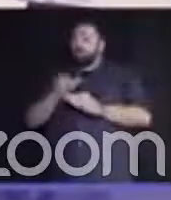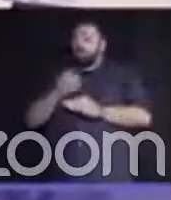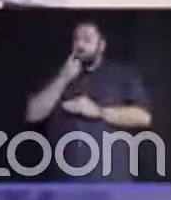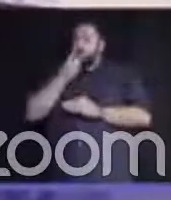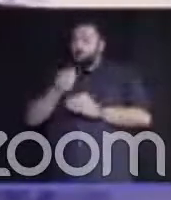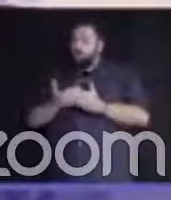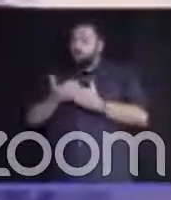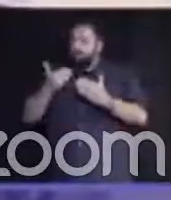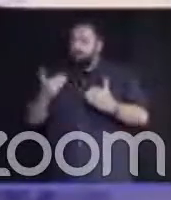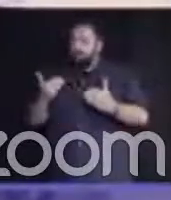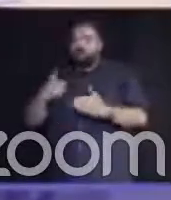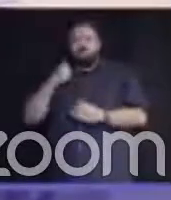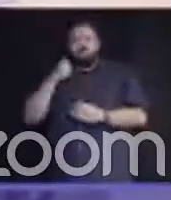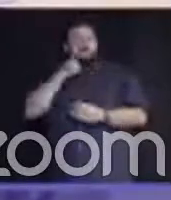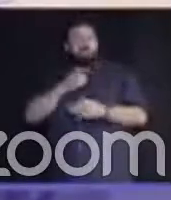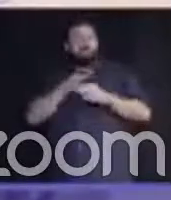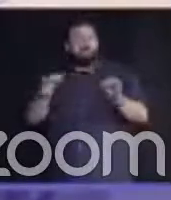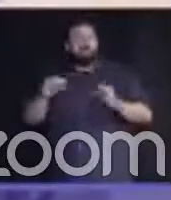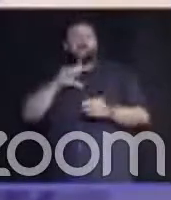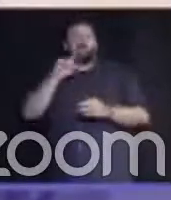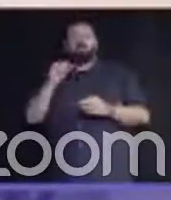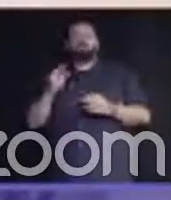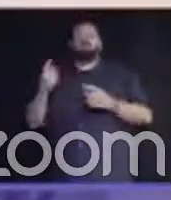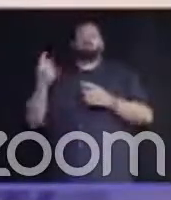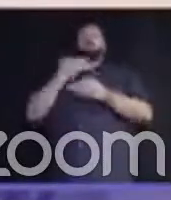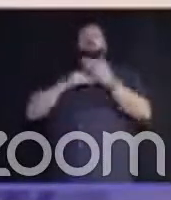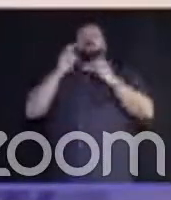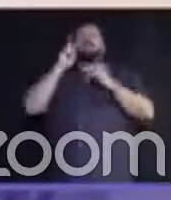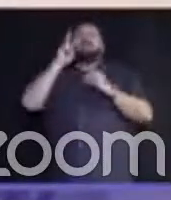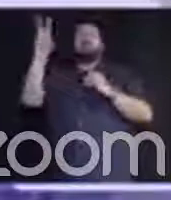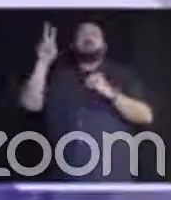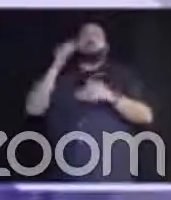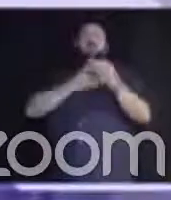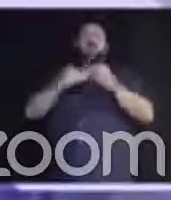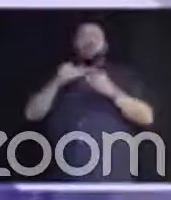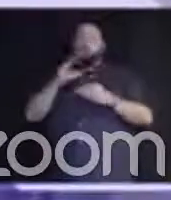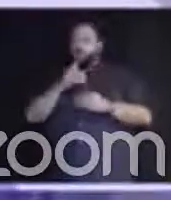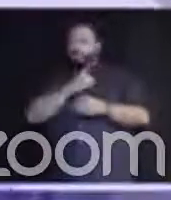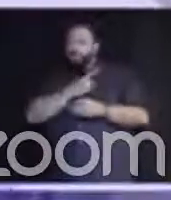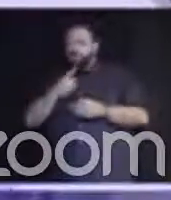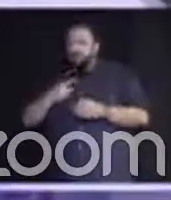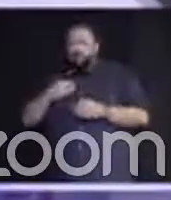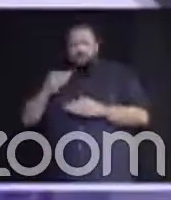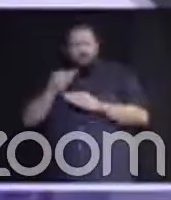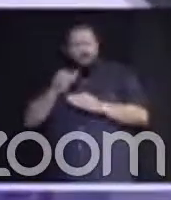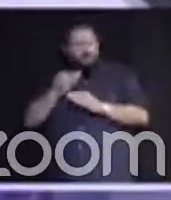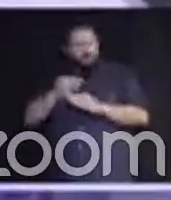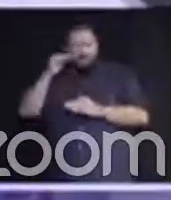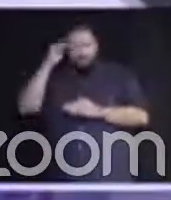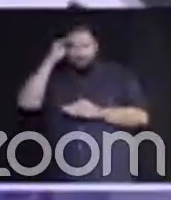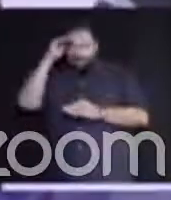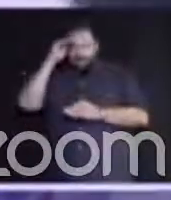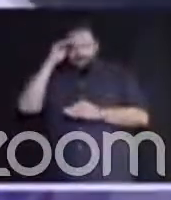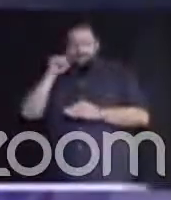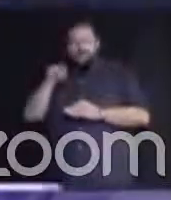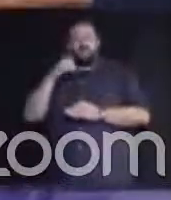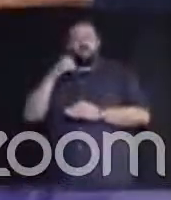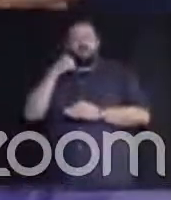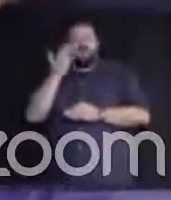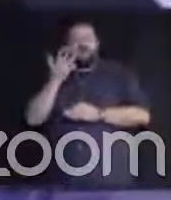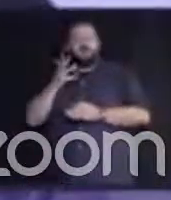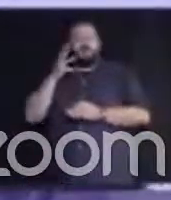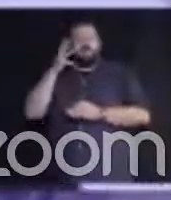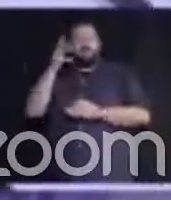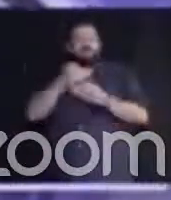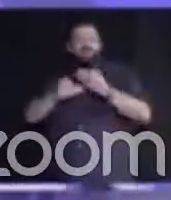desde antes porque luego les anuncio algo y se me distraen con el anuncio. Entonces, vayan pensando ahorita, ¿a qué me voy a